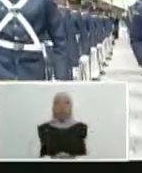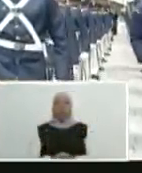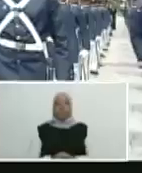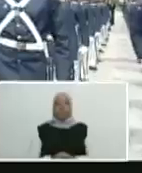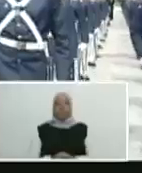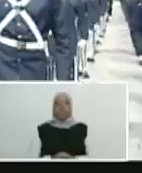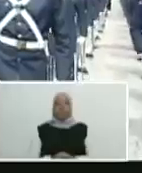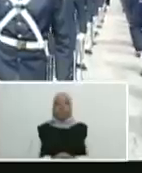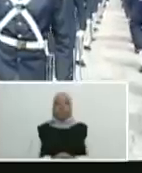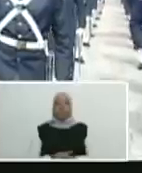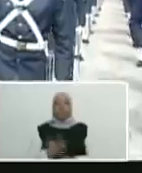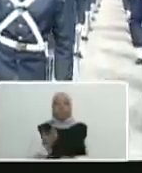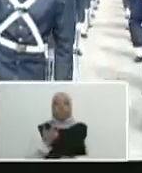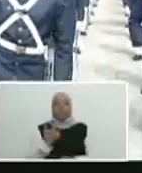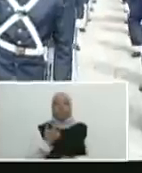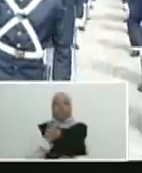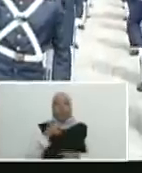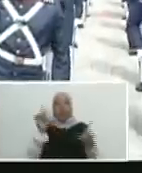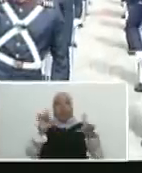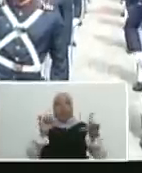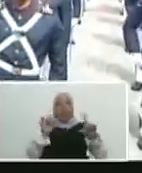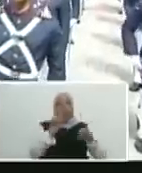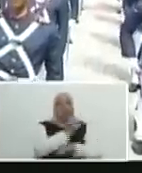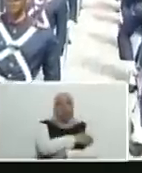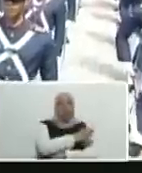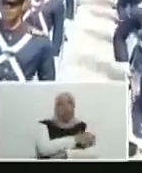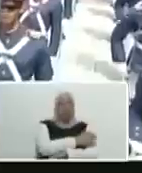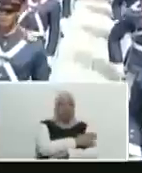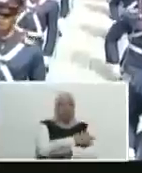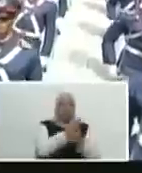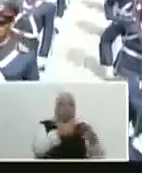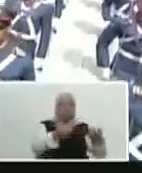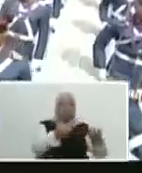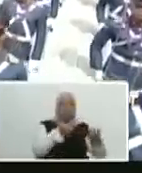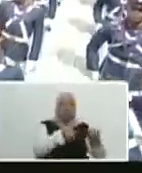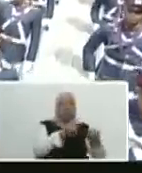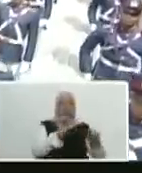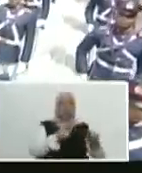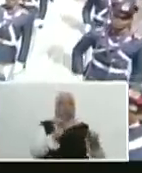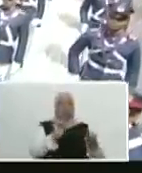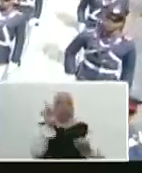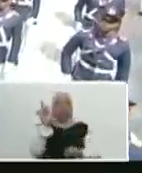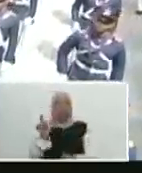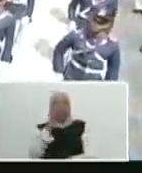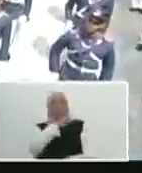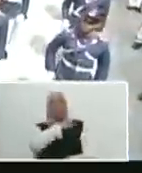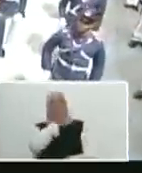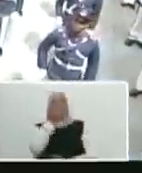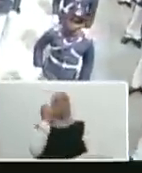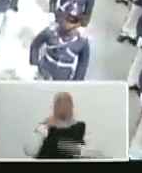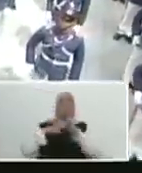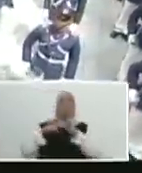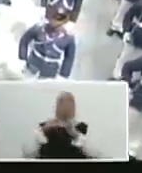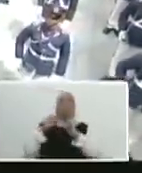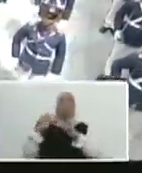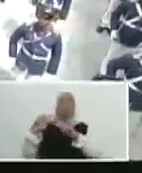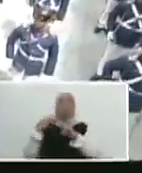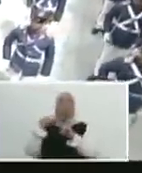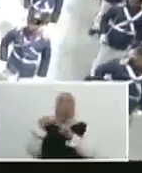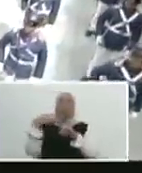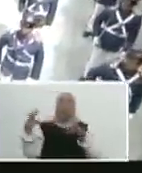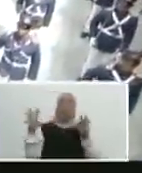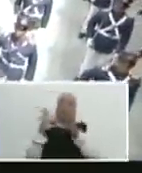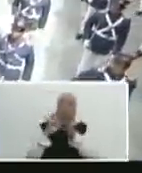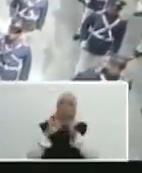Ante las pretensiones de la canalla mediática, el presidente Nicolás Maduro autorizó al general en jefe Vladimir Padrino López que el afán responde en la calle con unión,